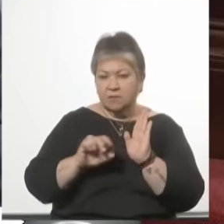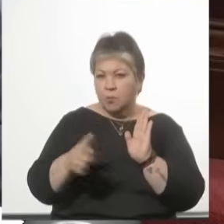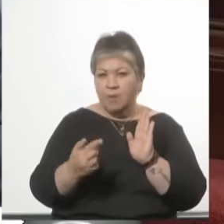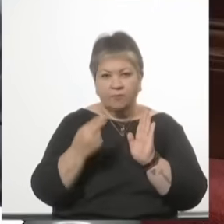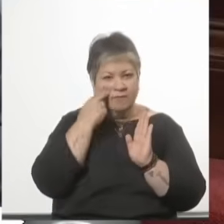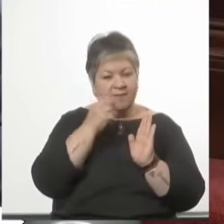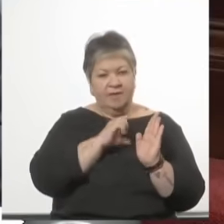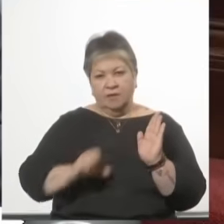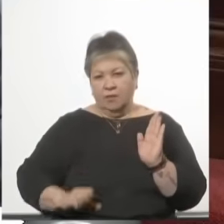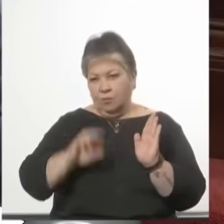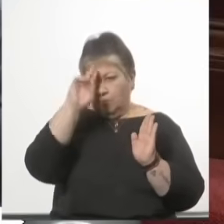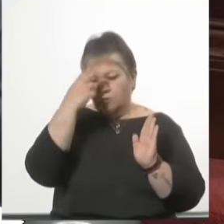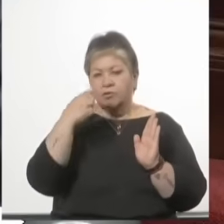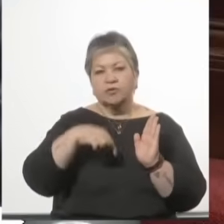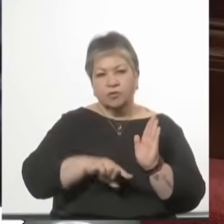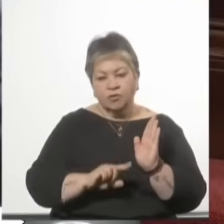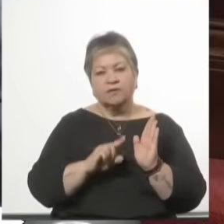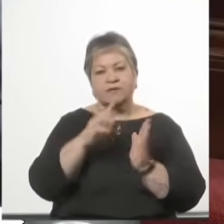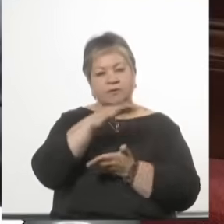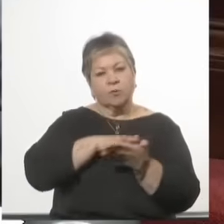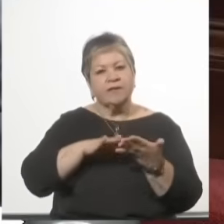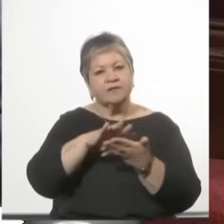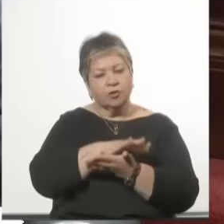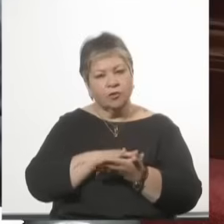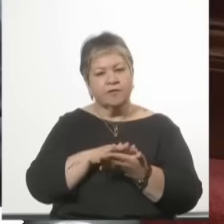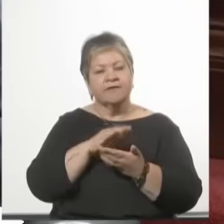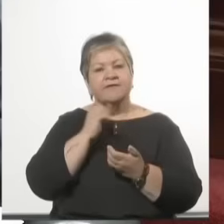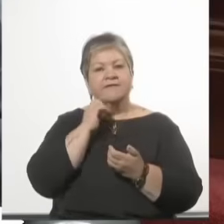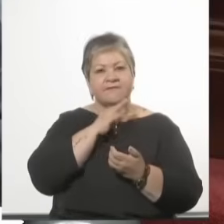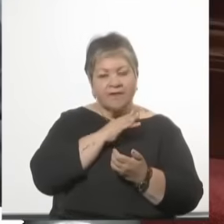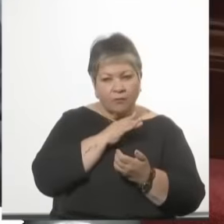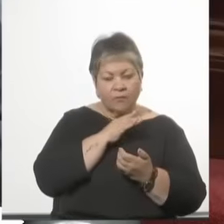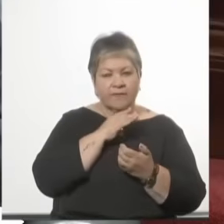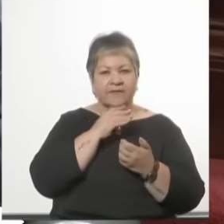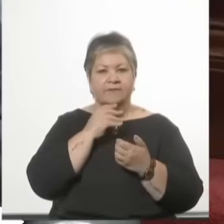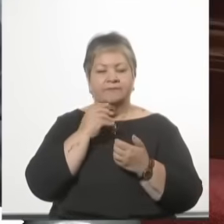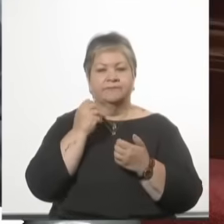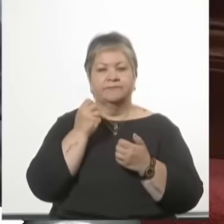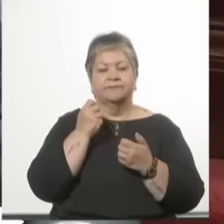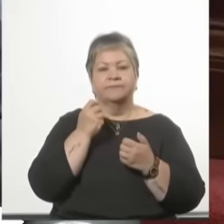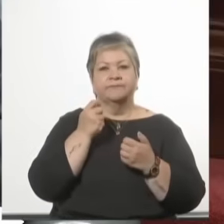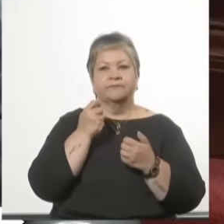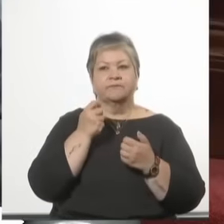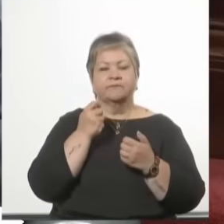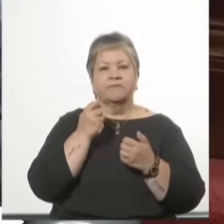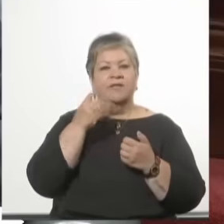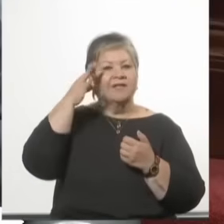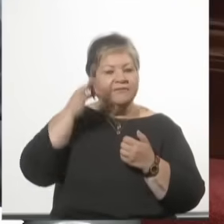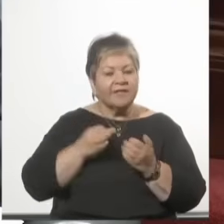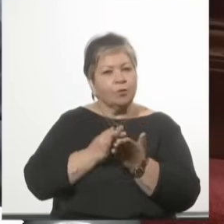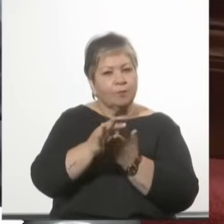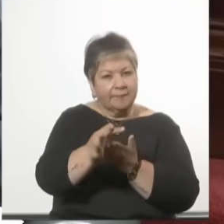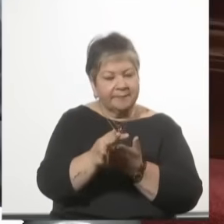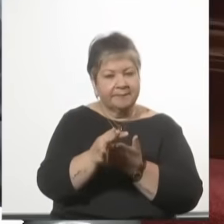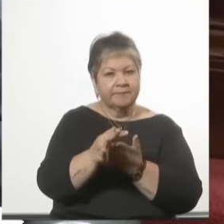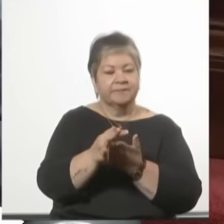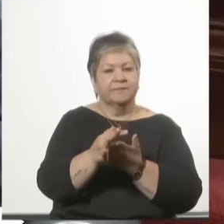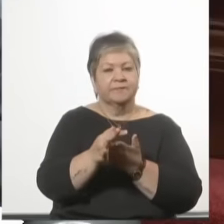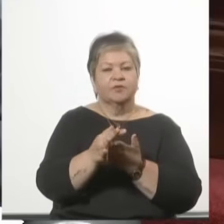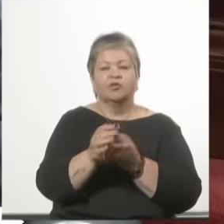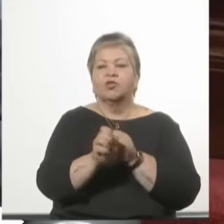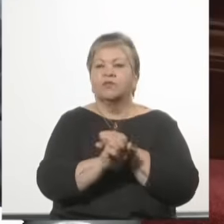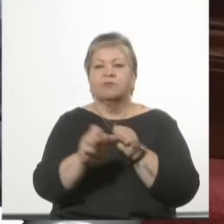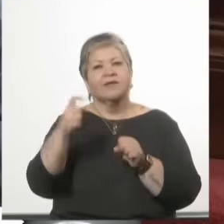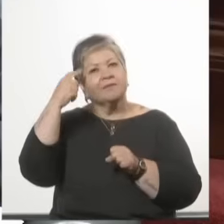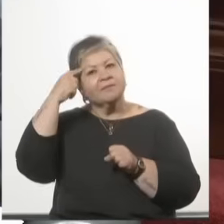lo antes expuesto, señora Presidenta, es que esta situación vinculada al fraude en la presentación de la garantía de fiel cumplimiento no puede infravalorarse en